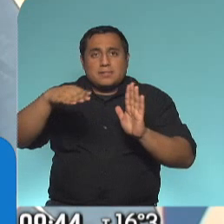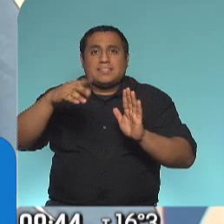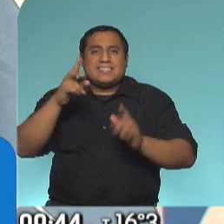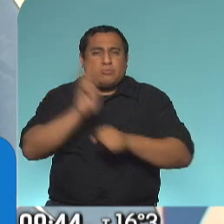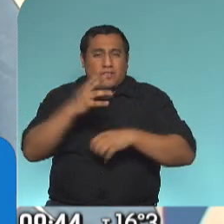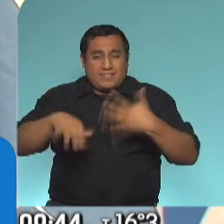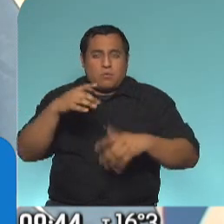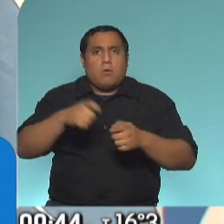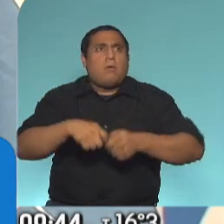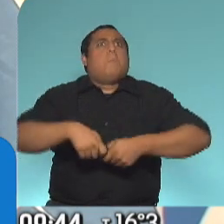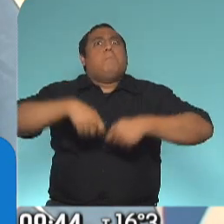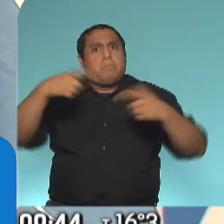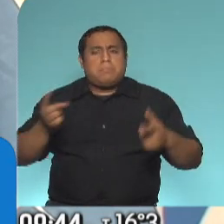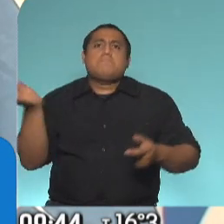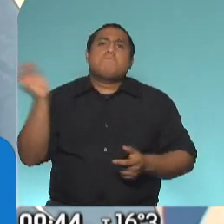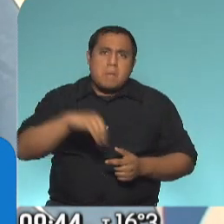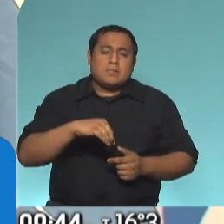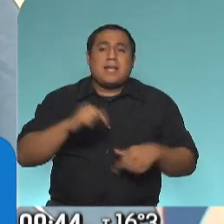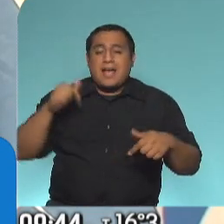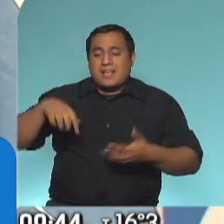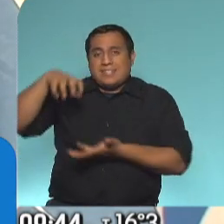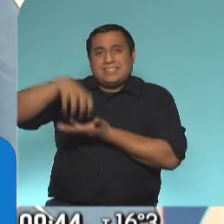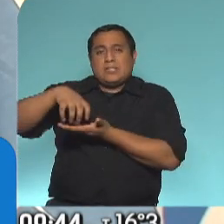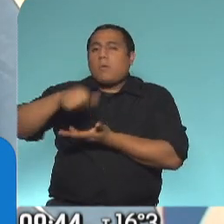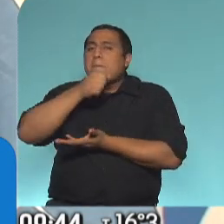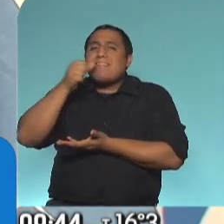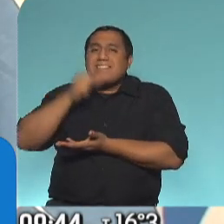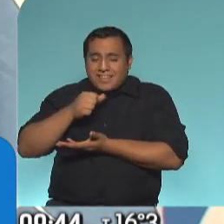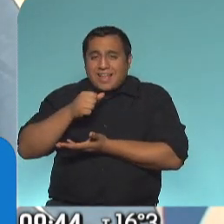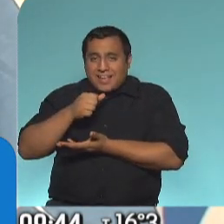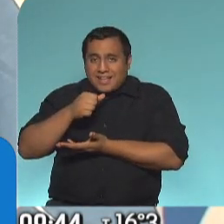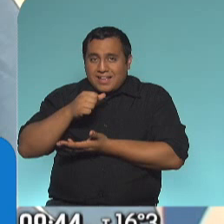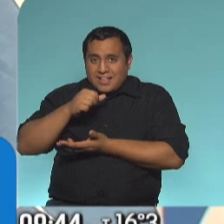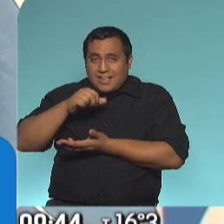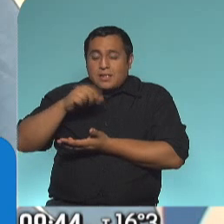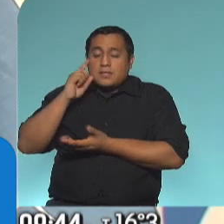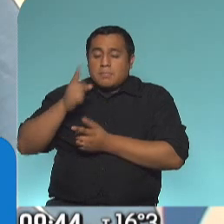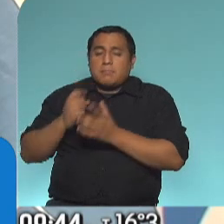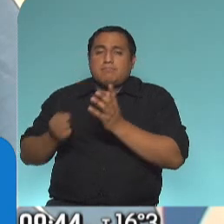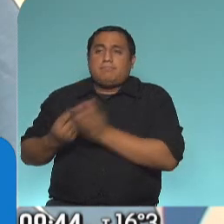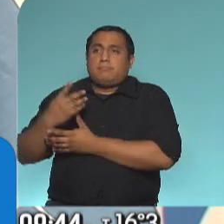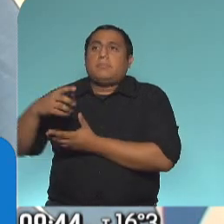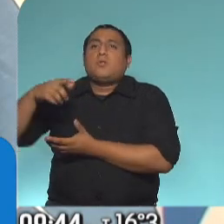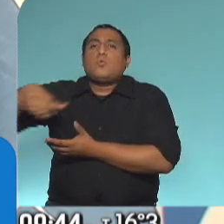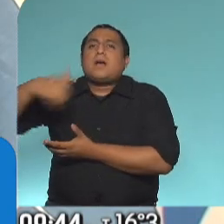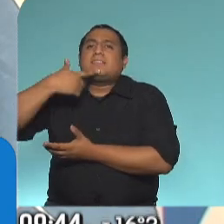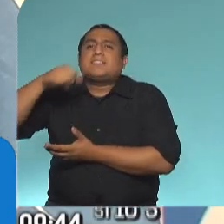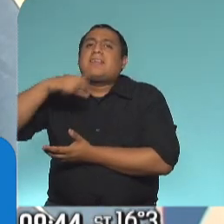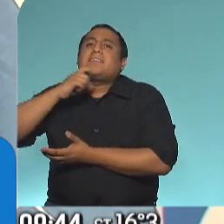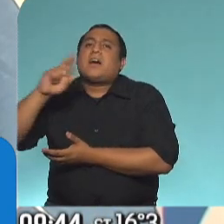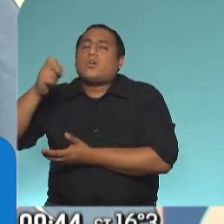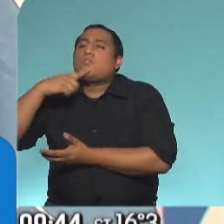centro de medicina, en lo que está dispuesto como centro de medicina nuclear, se creó un centro especializado en Santa Rosa para la asistencia de la